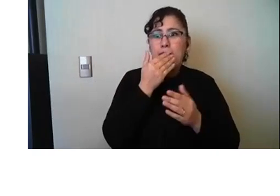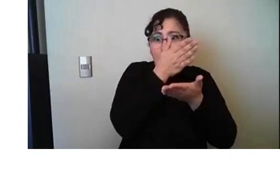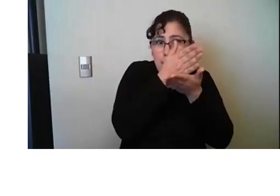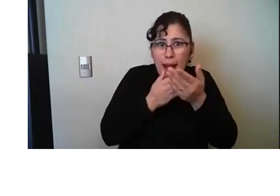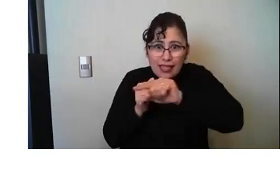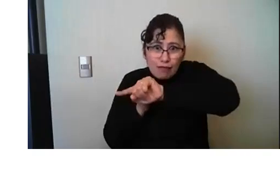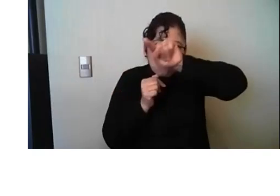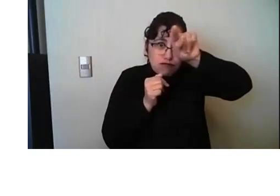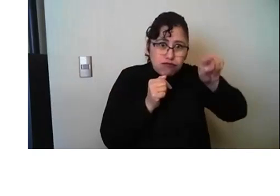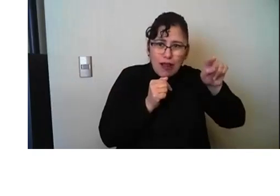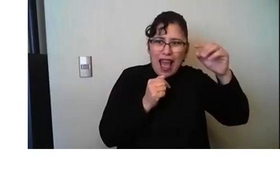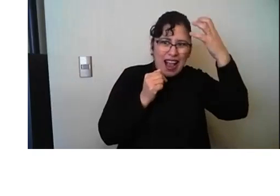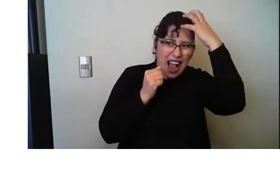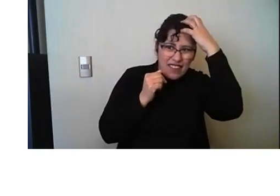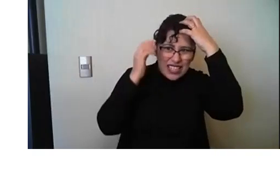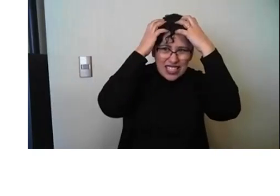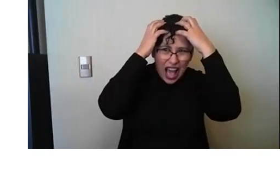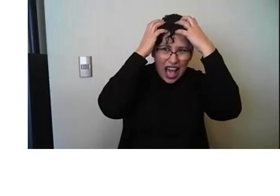denominada cabeza del núcleo caudado,